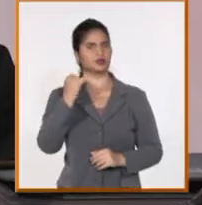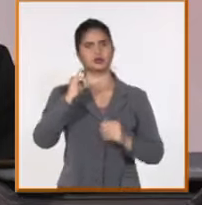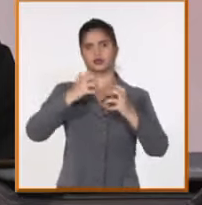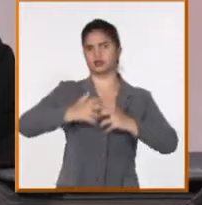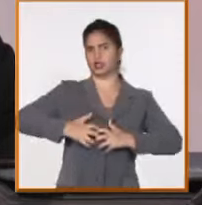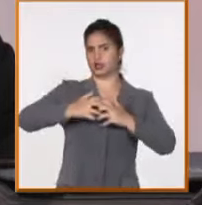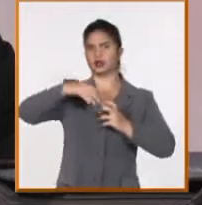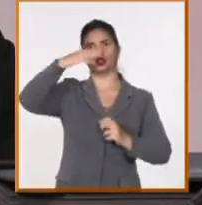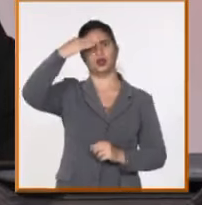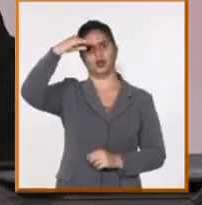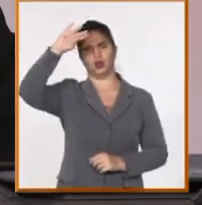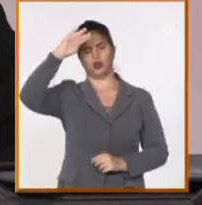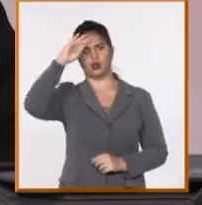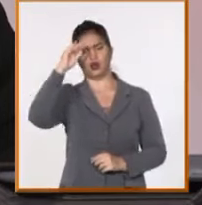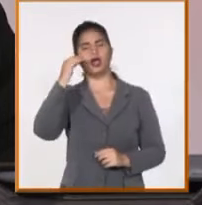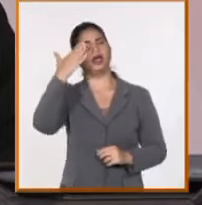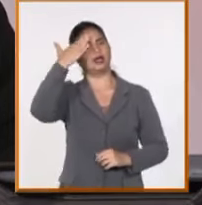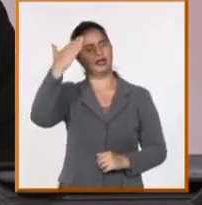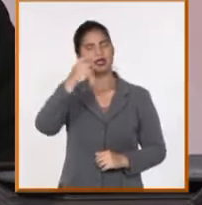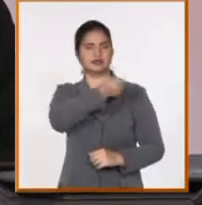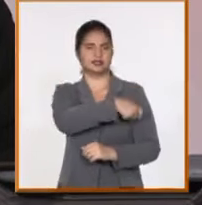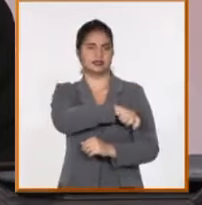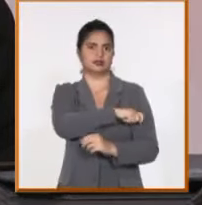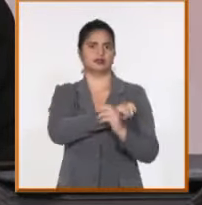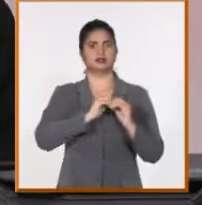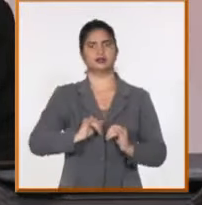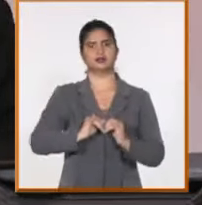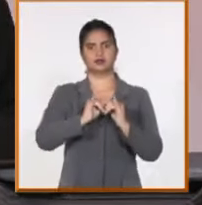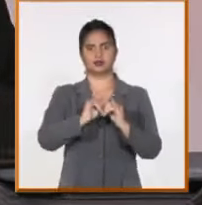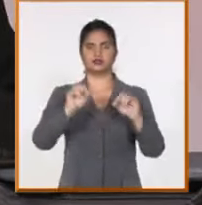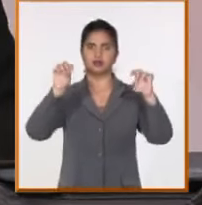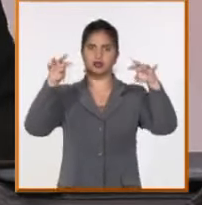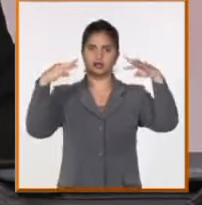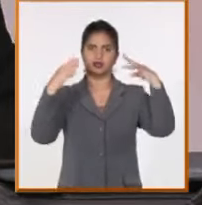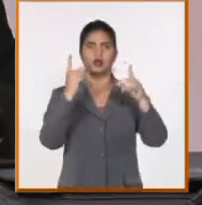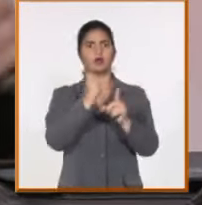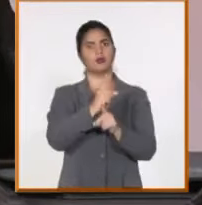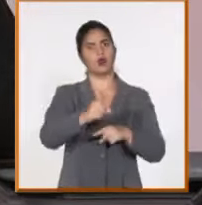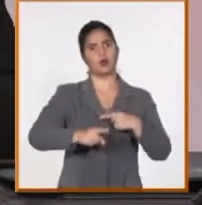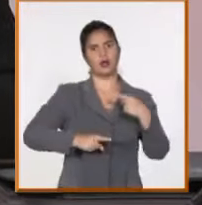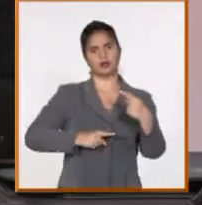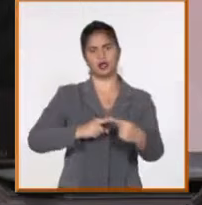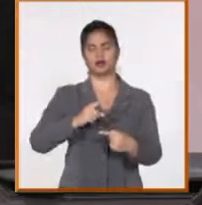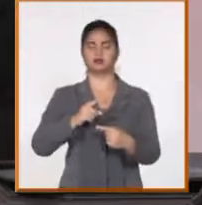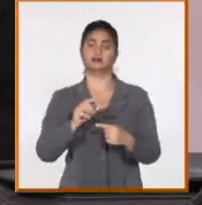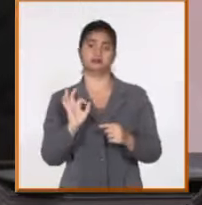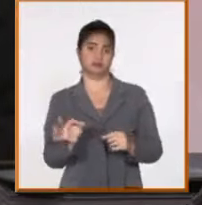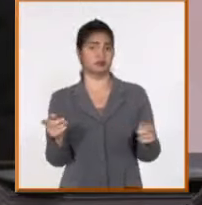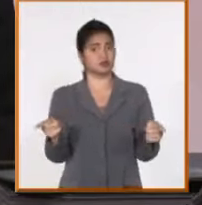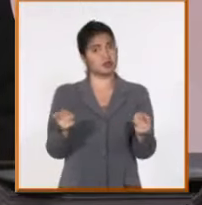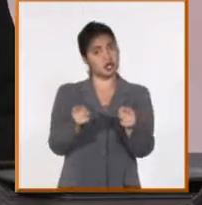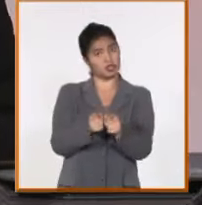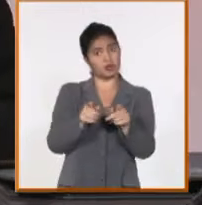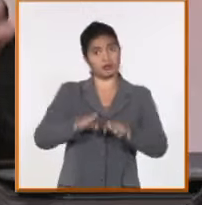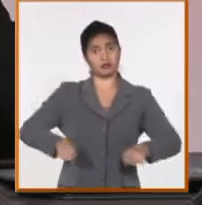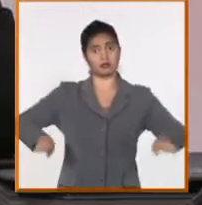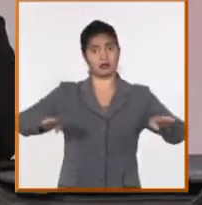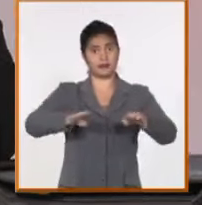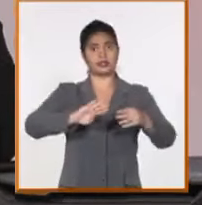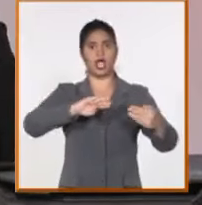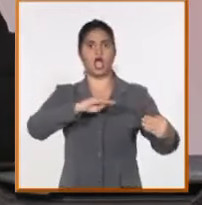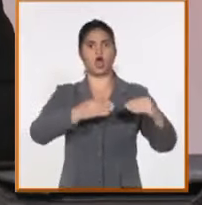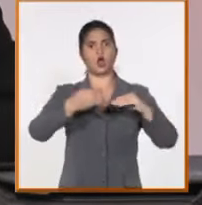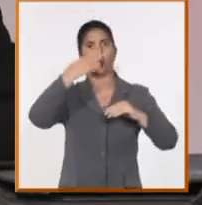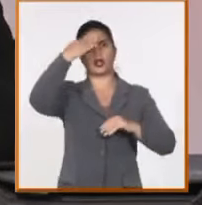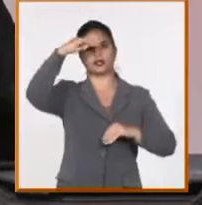ligera cubana y a nuestros televidentes Los invito mañana a que nos sigan acompañando en nuestra mesa redonda resumen de esta mesa en Cuba debate